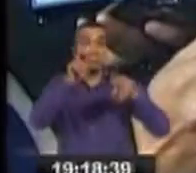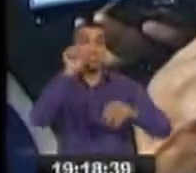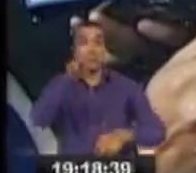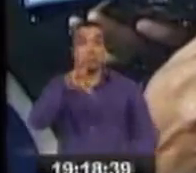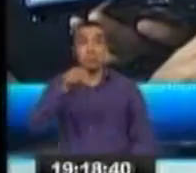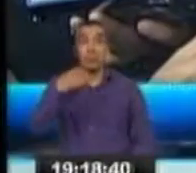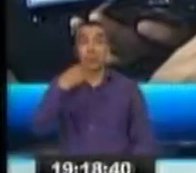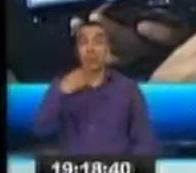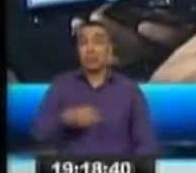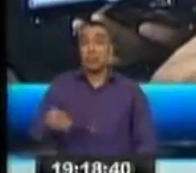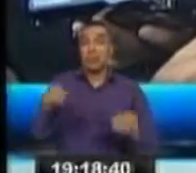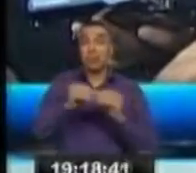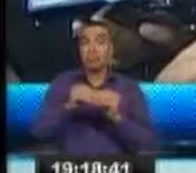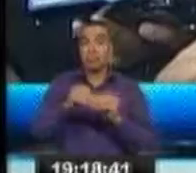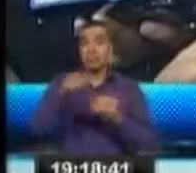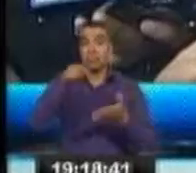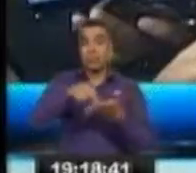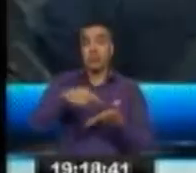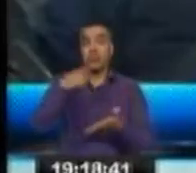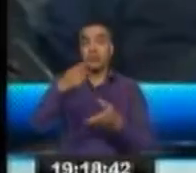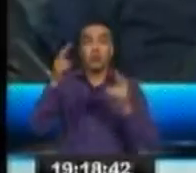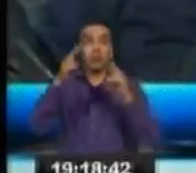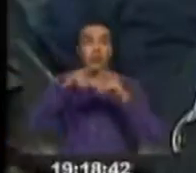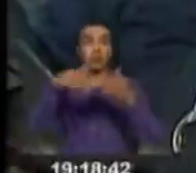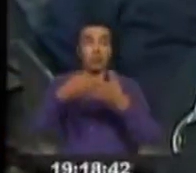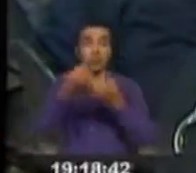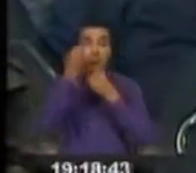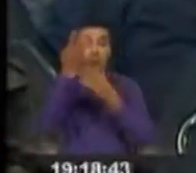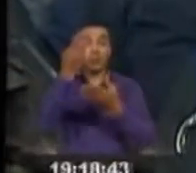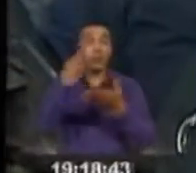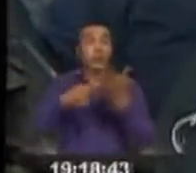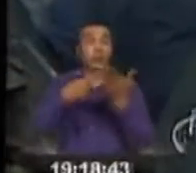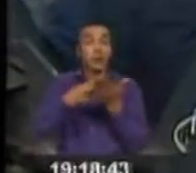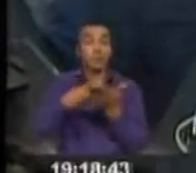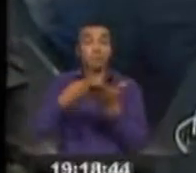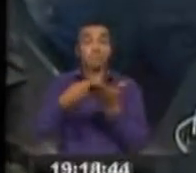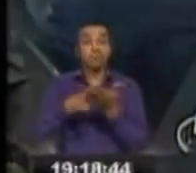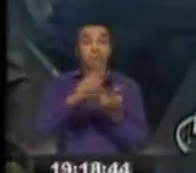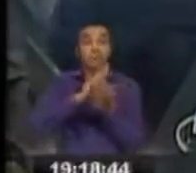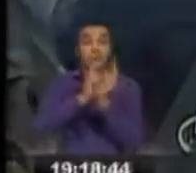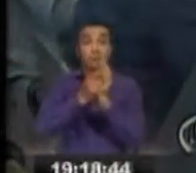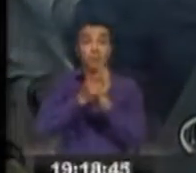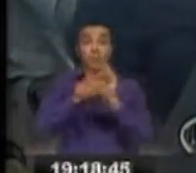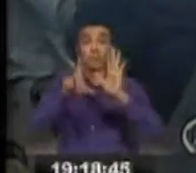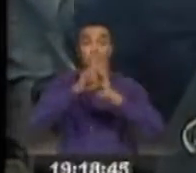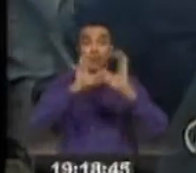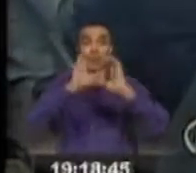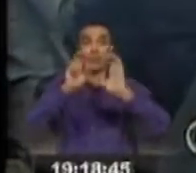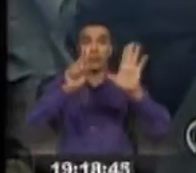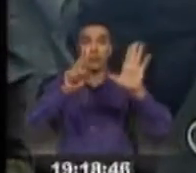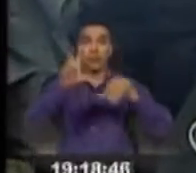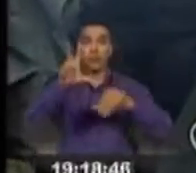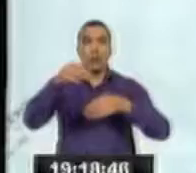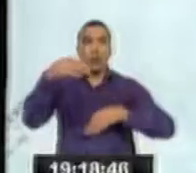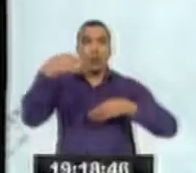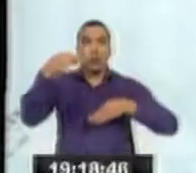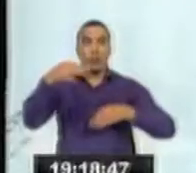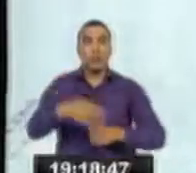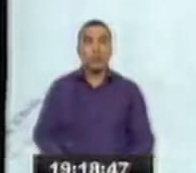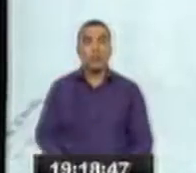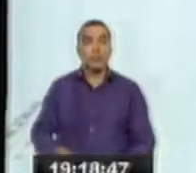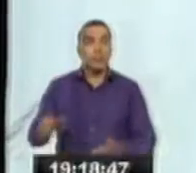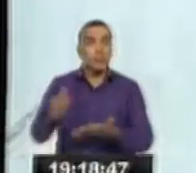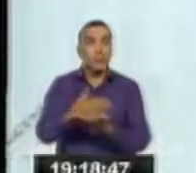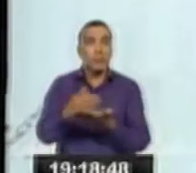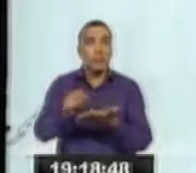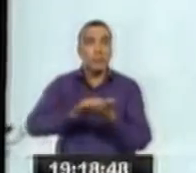hubiese alguna más será en el pleno donde se va a conocer. El informe para segundo debate de las reformas a la ley de comunicación tiene 63 páginas. Elimina